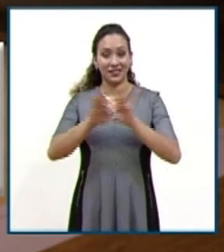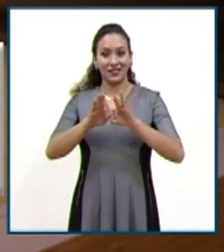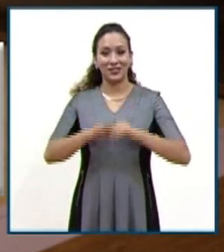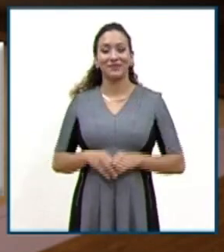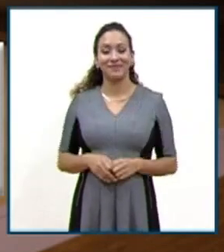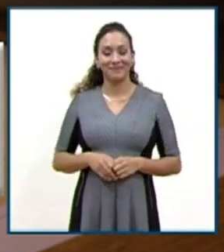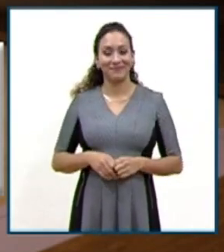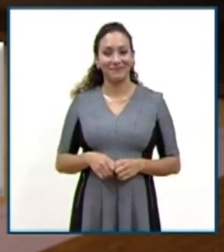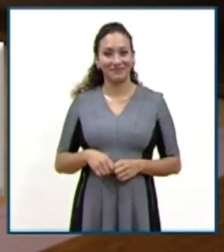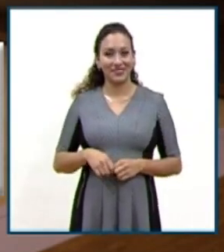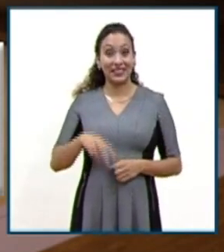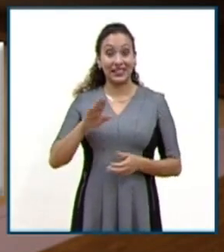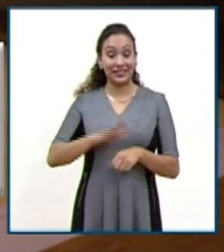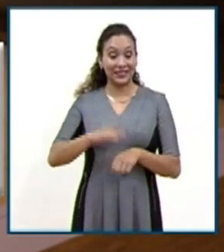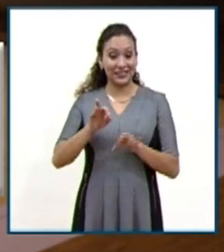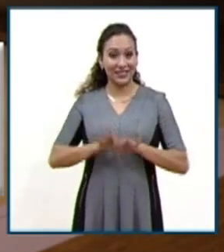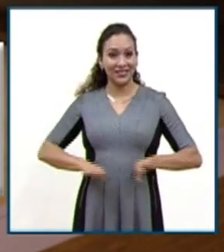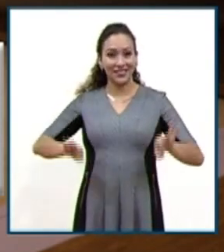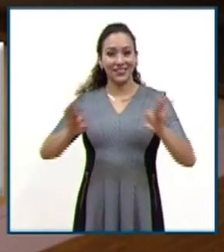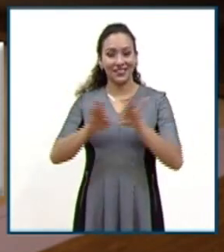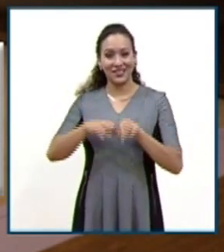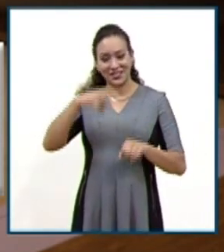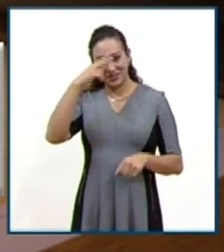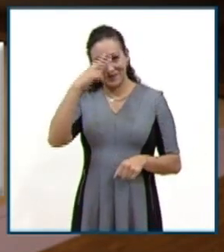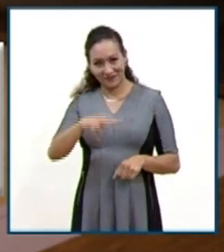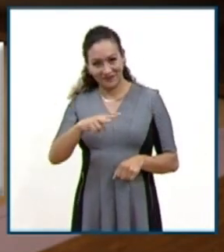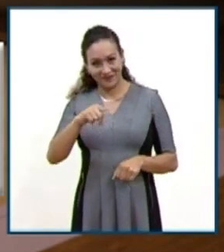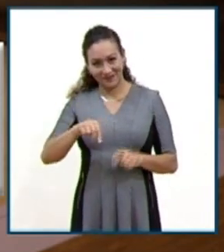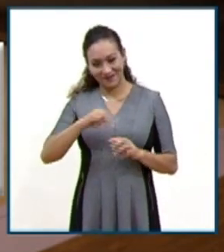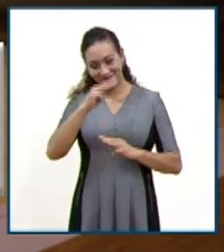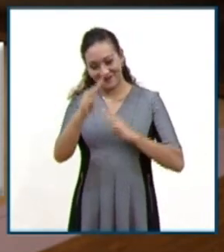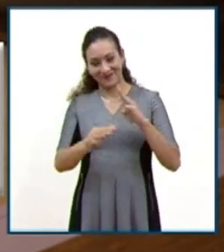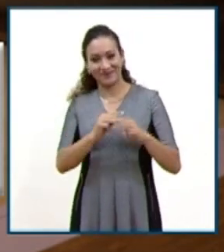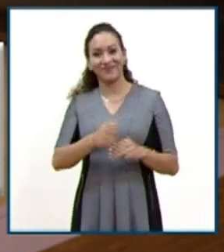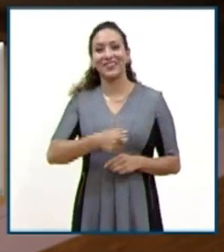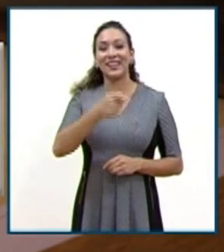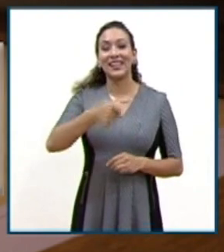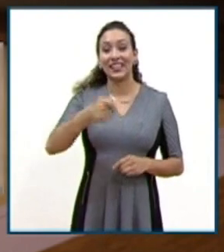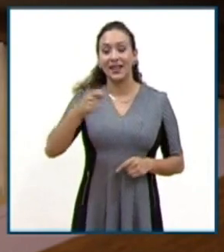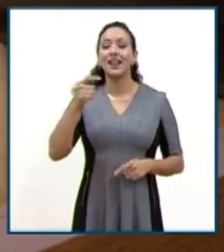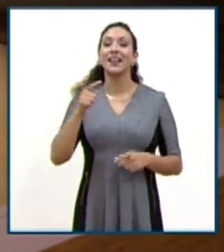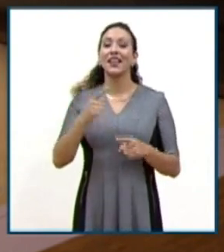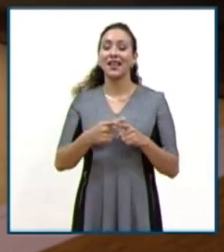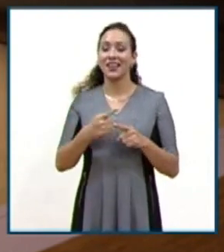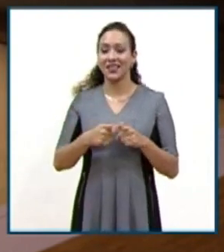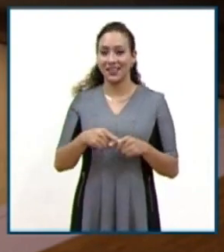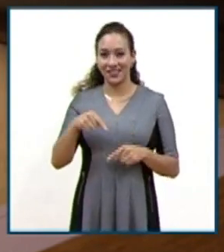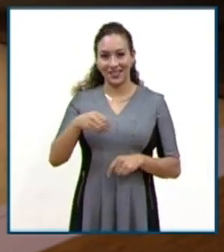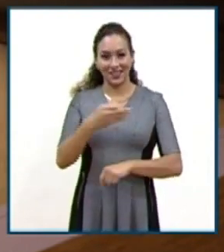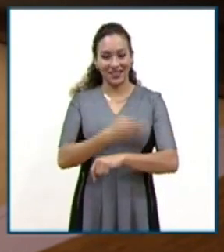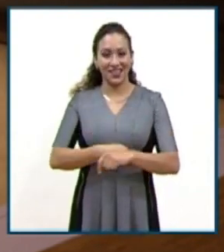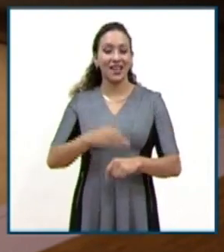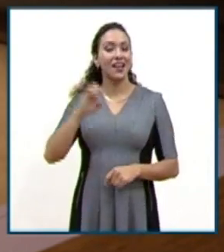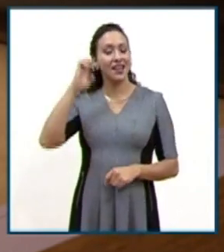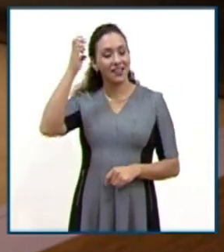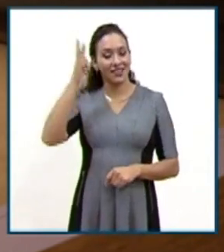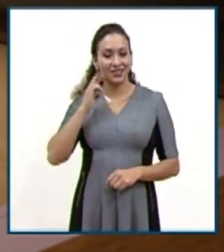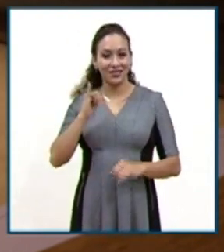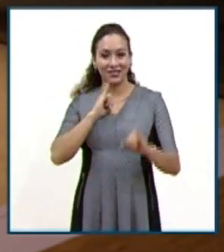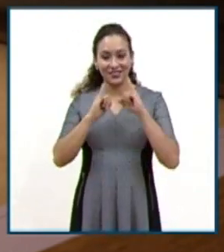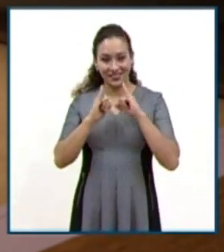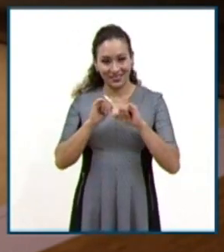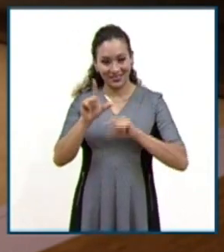duda la más relevante de México y de todo el mundo. Saludamos, por supuesto, esta tarde a mi compañera Eusiris Rosto en la